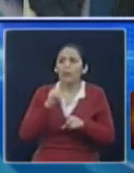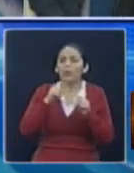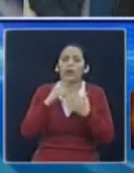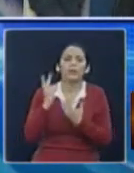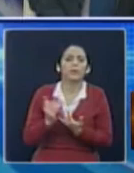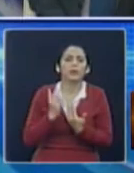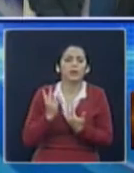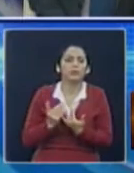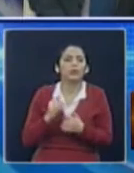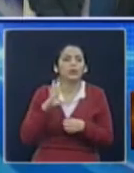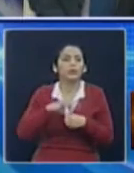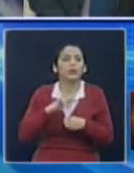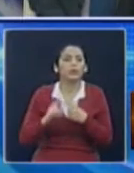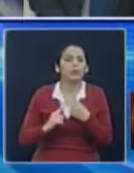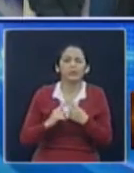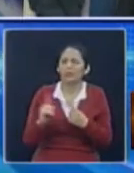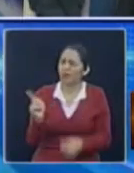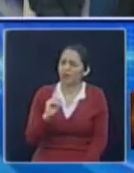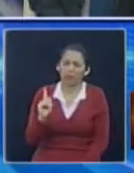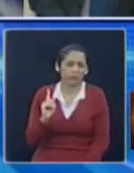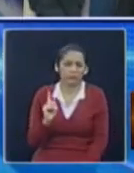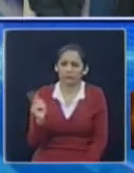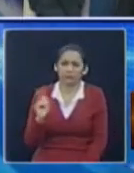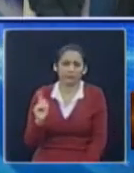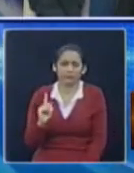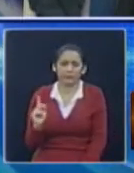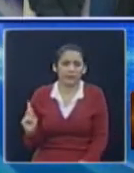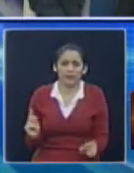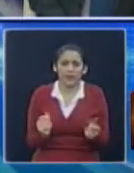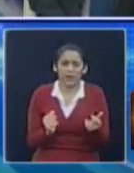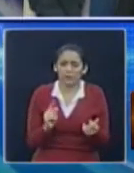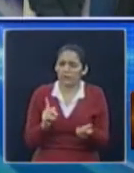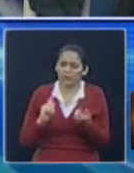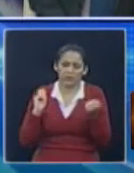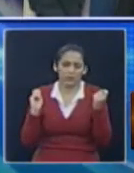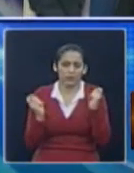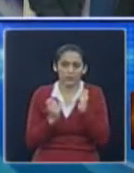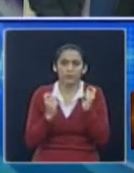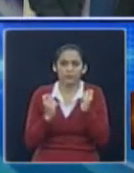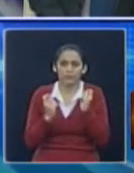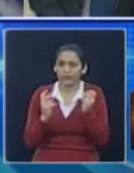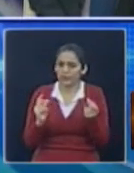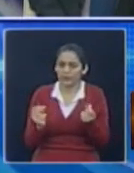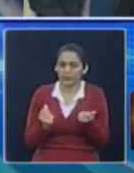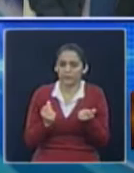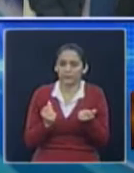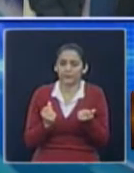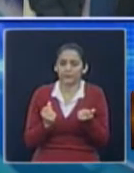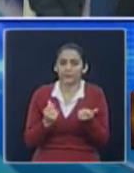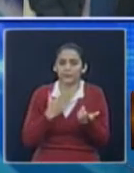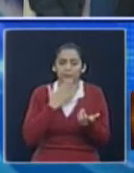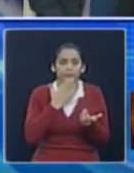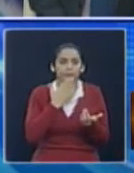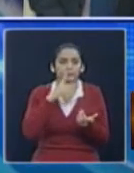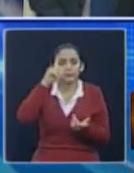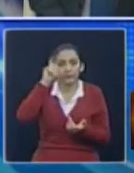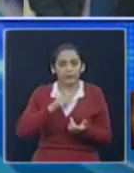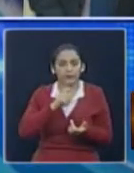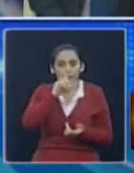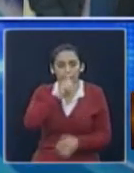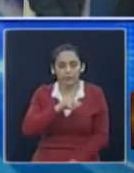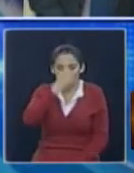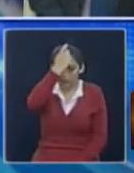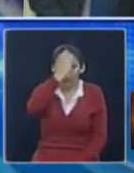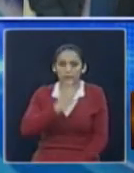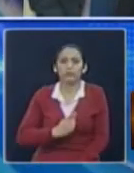este elemento, en esta condición inestable el país. Tiene que avanzar. Y avanzar implica tomar decisiones